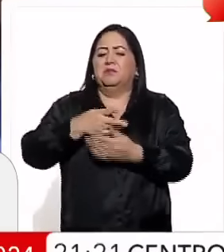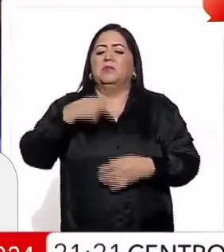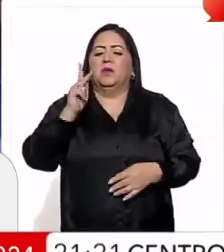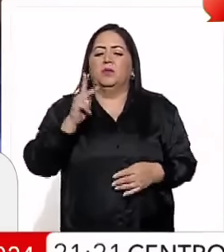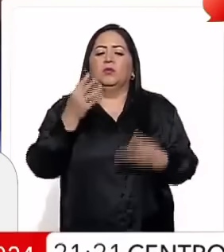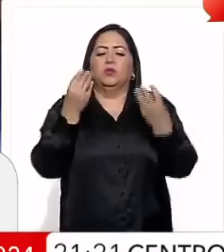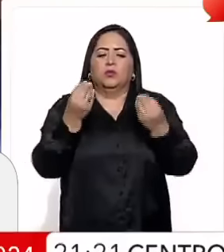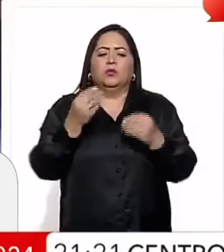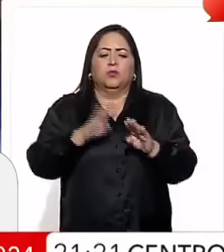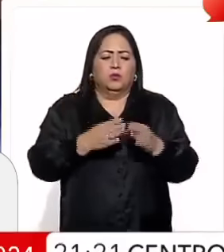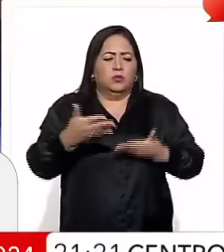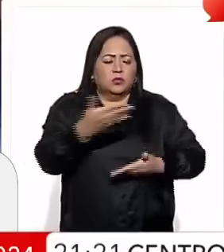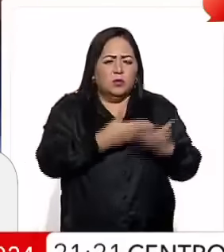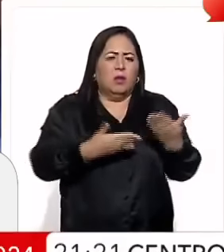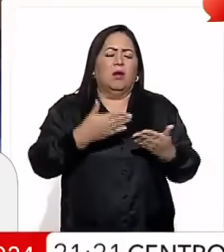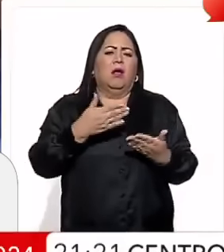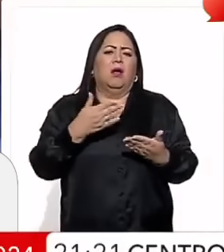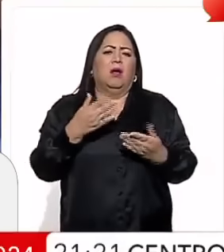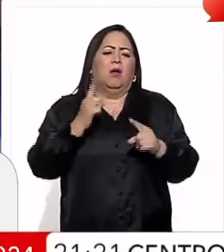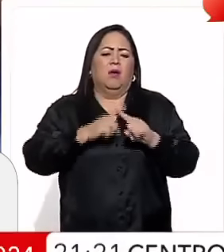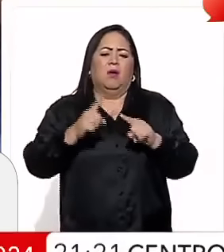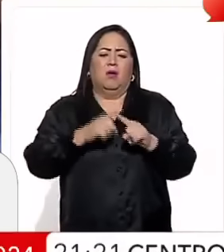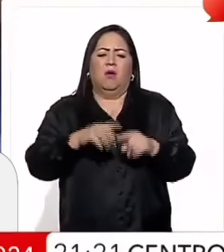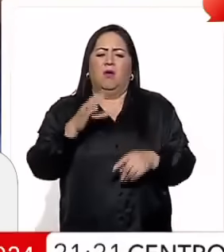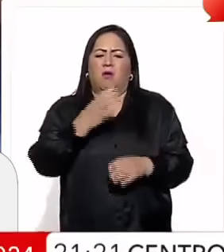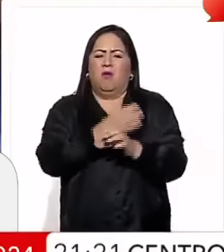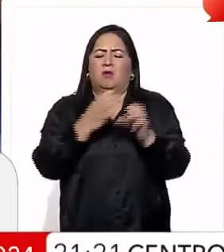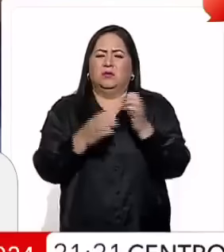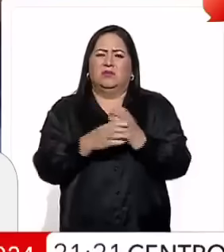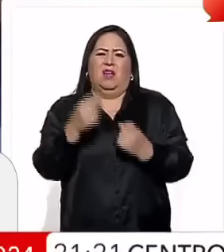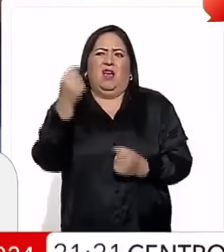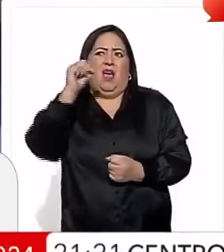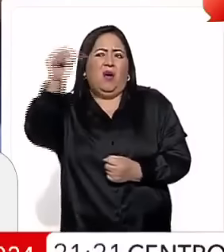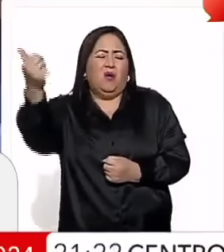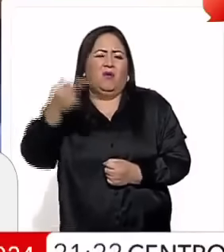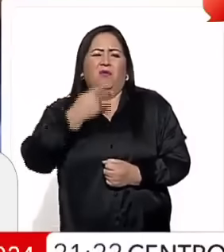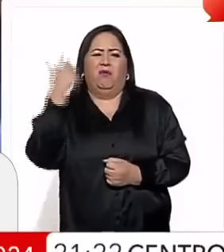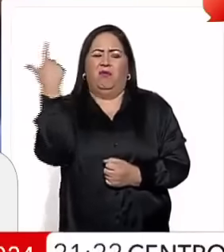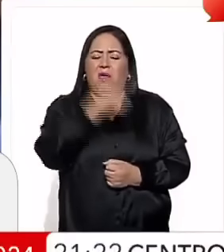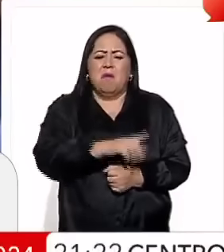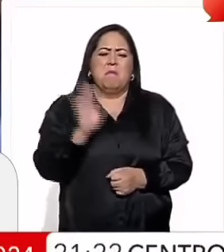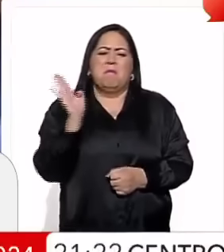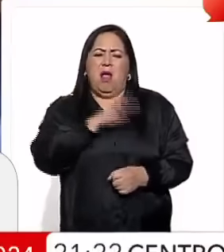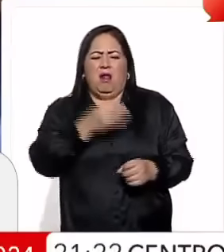varios que han compartido una serie de cosas mezquinas, inhumanas.